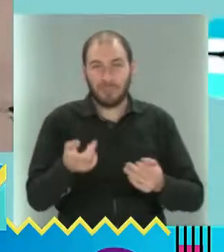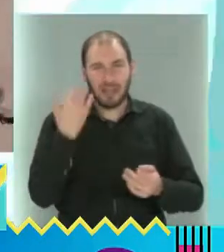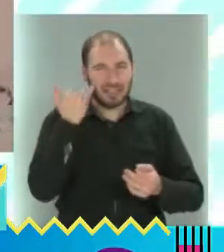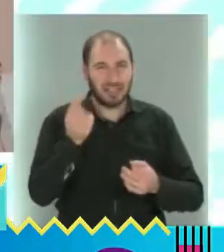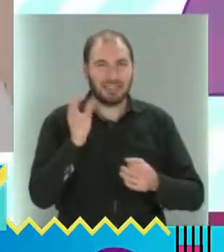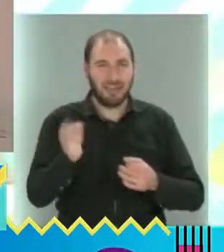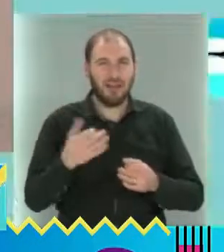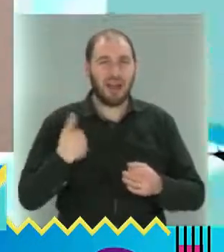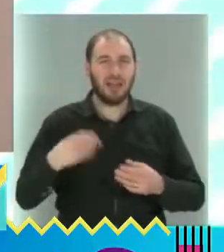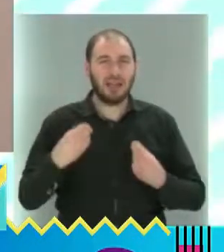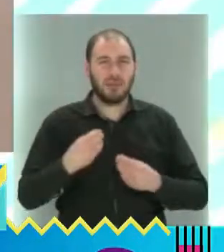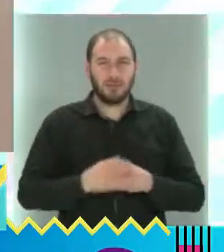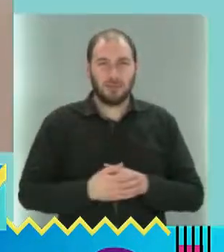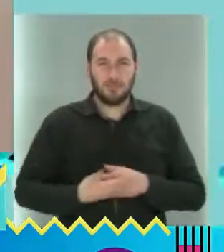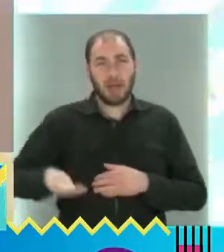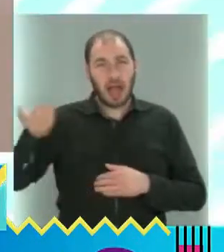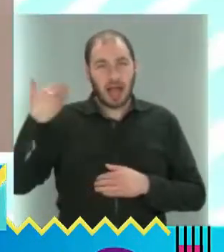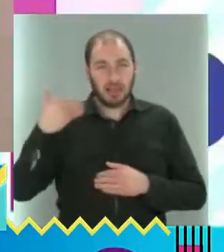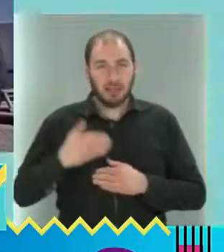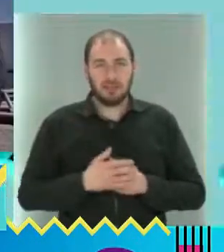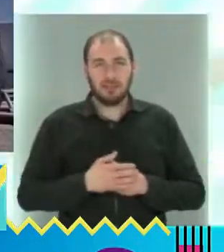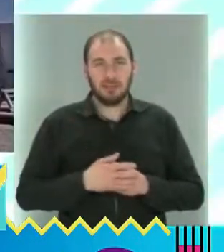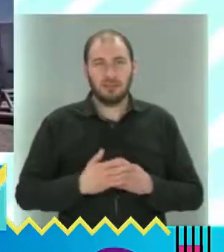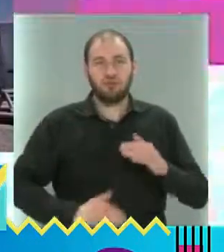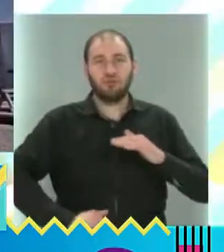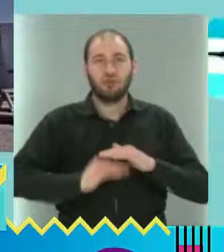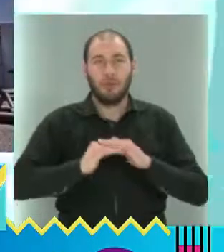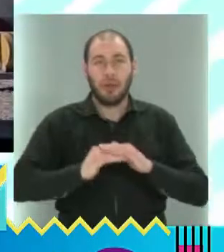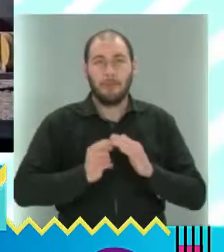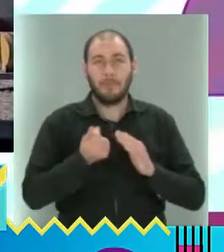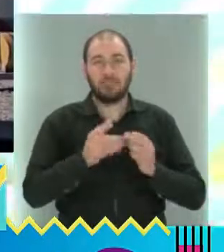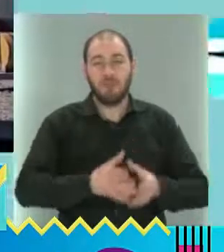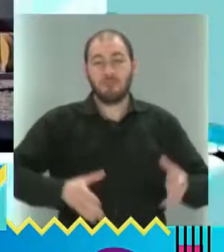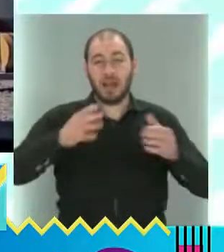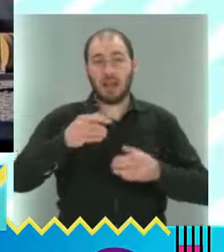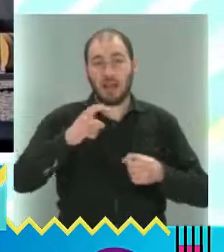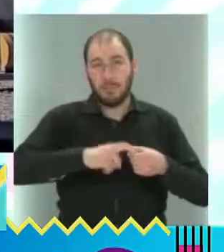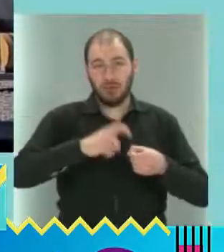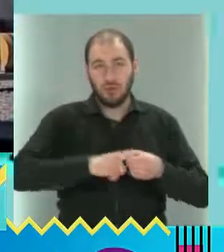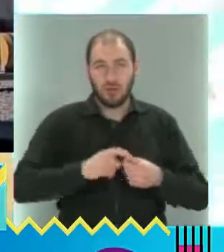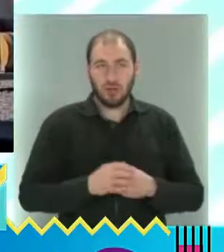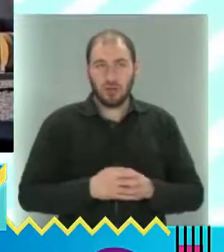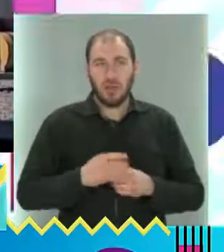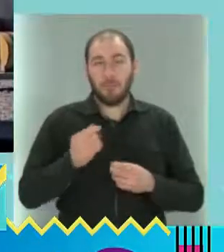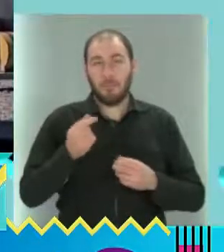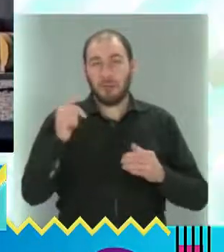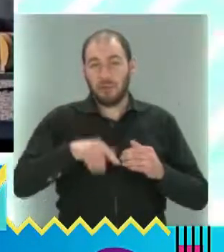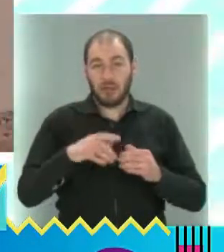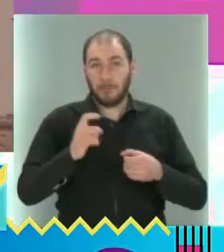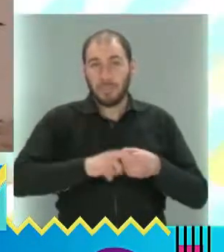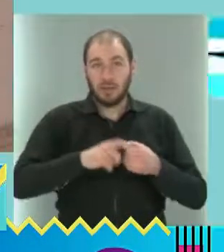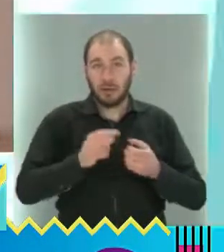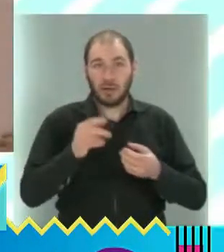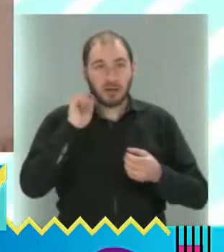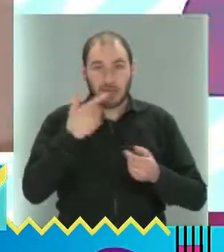lo que pasó en Argentina cuando se le puso un techo al precio del barril de petróleo y al precio del gas. Nos quedamos sin petróleo y nos quedamos sin